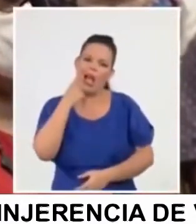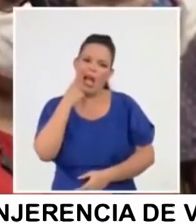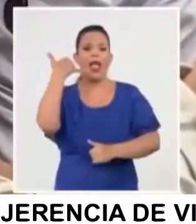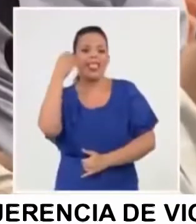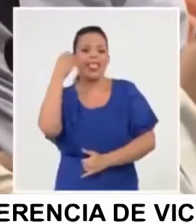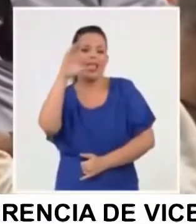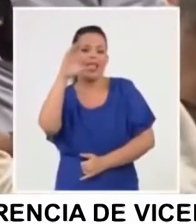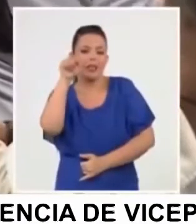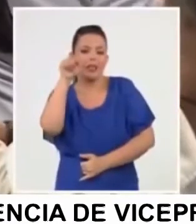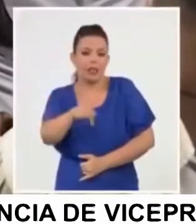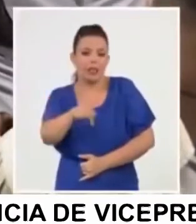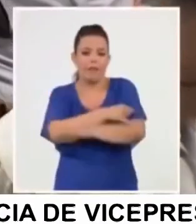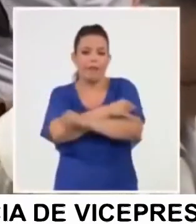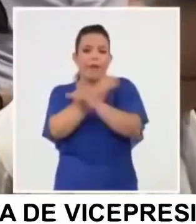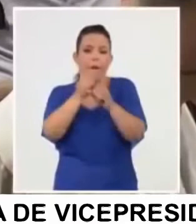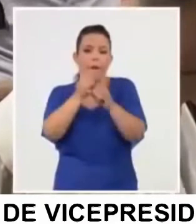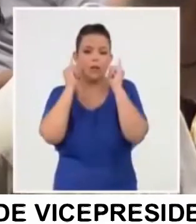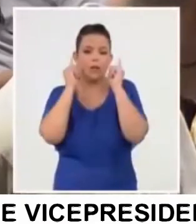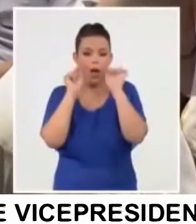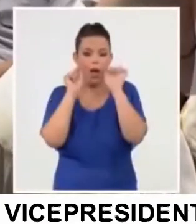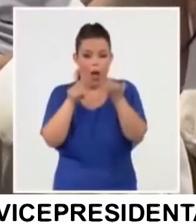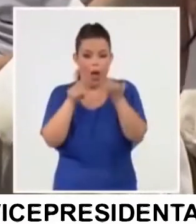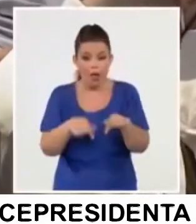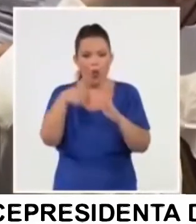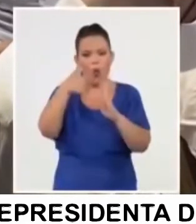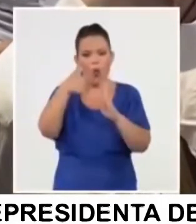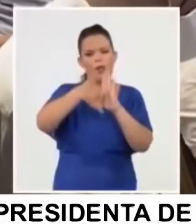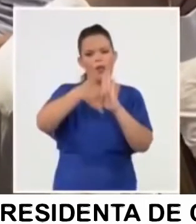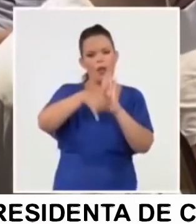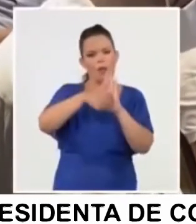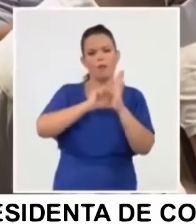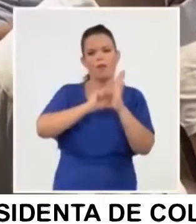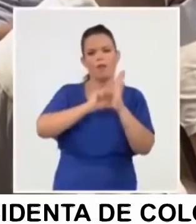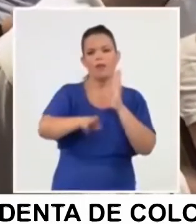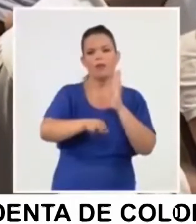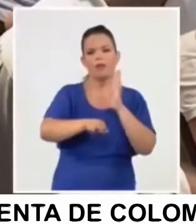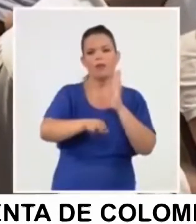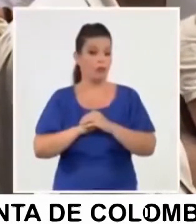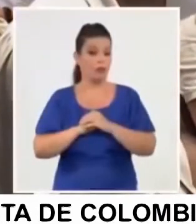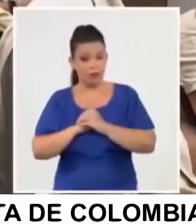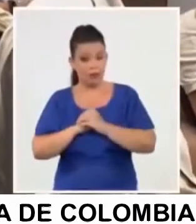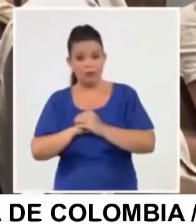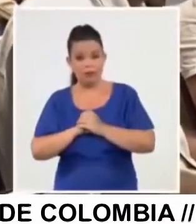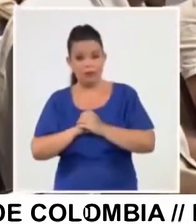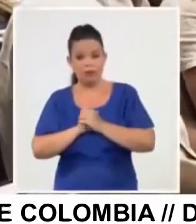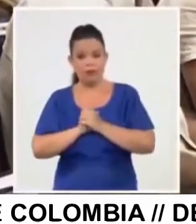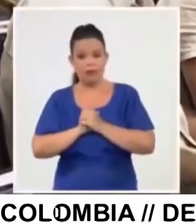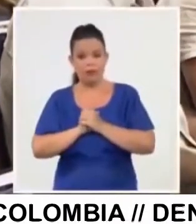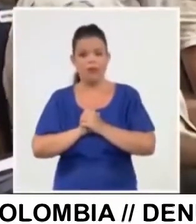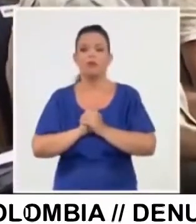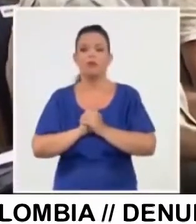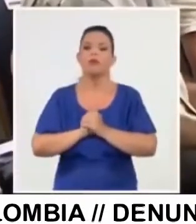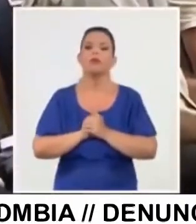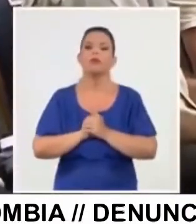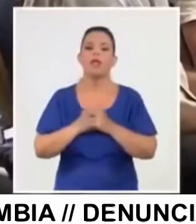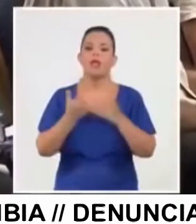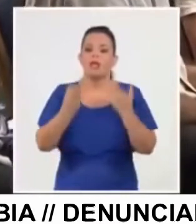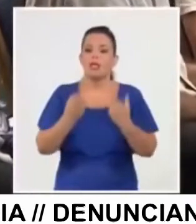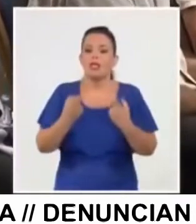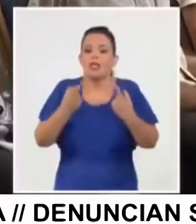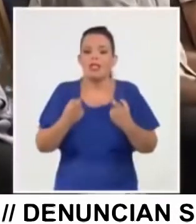y por tanto tienen una agenda intervencionista, tienen una agenda que apoya el bloqueo y la asfixia del pueblo